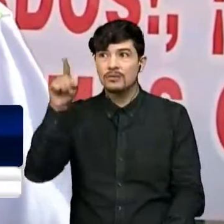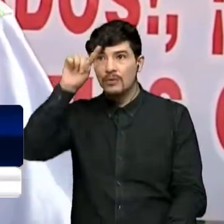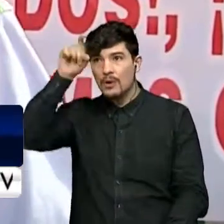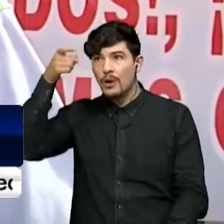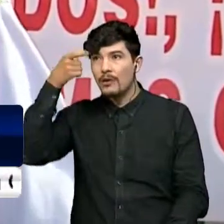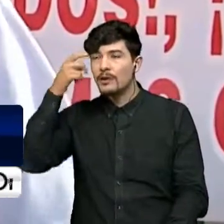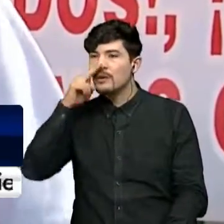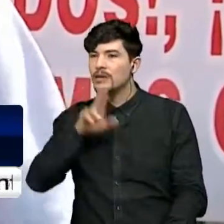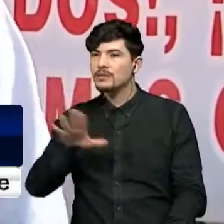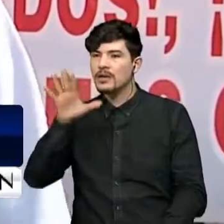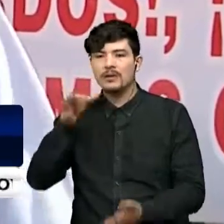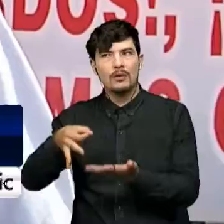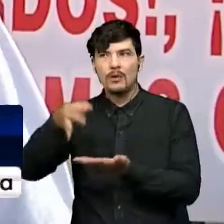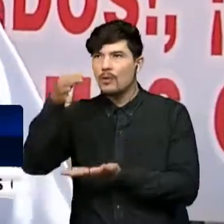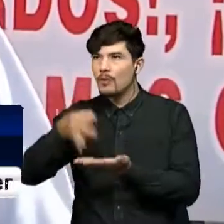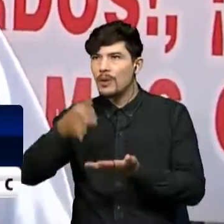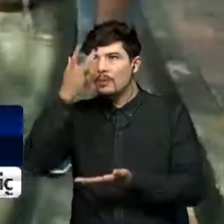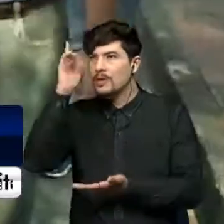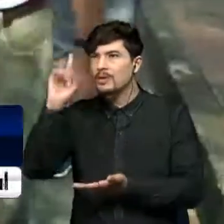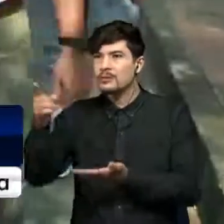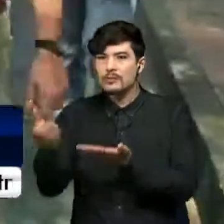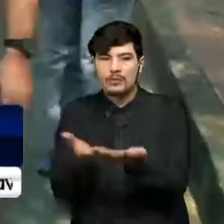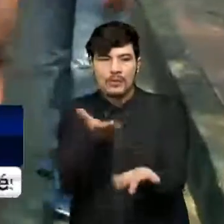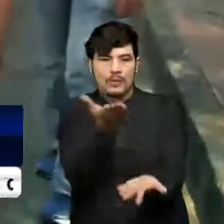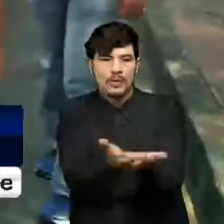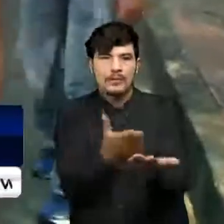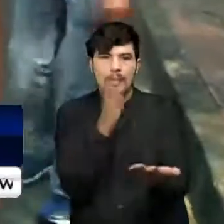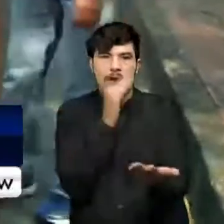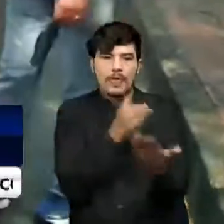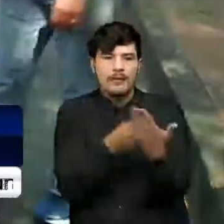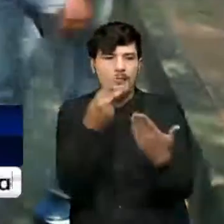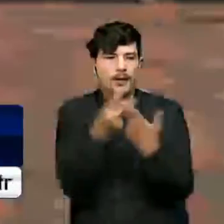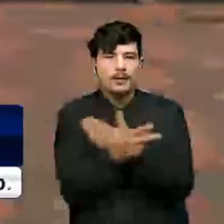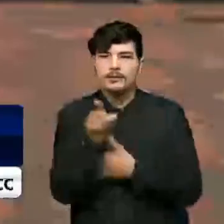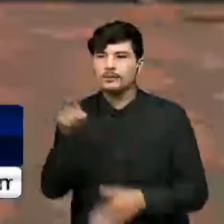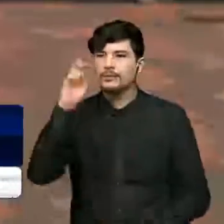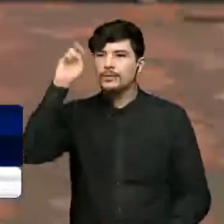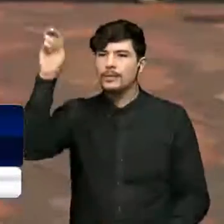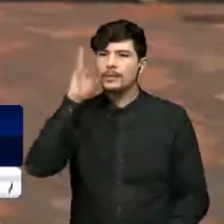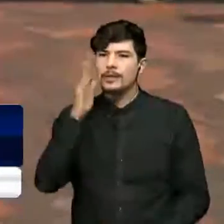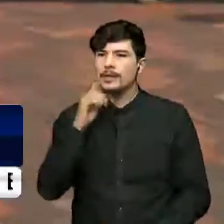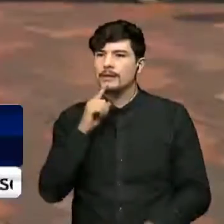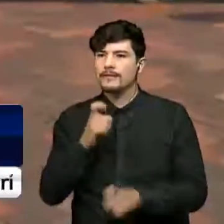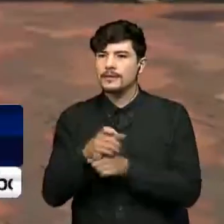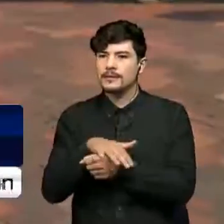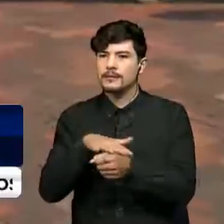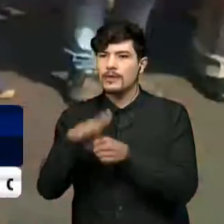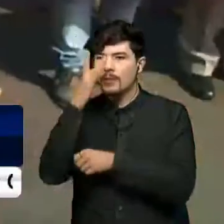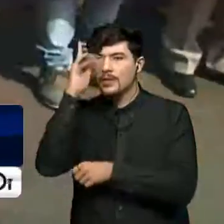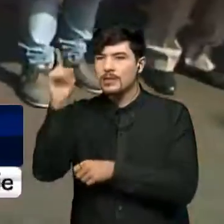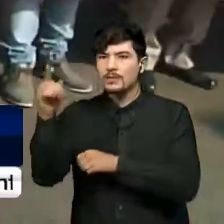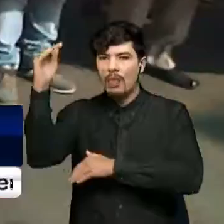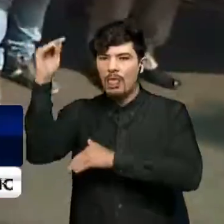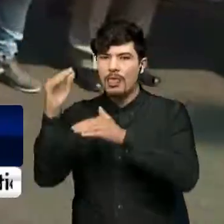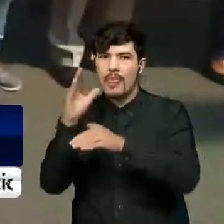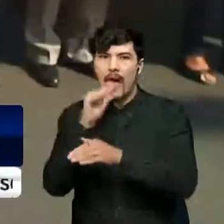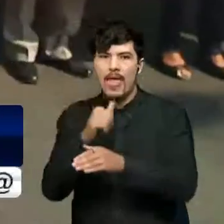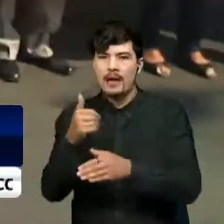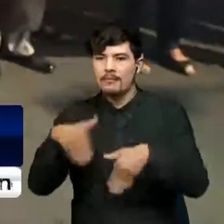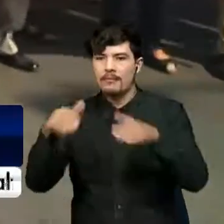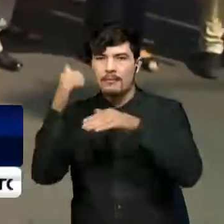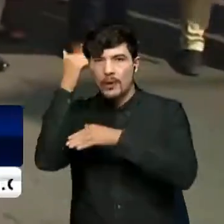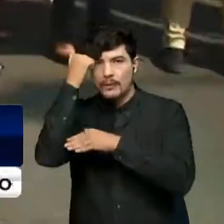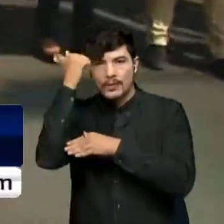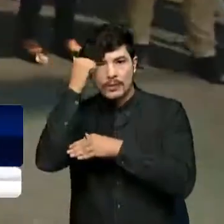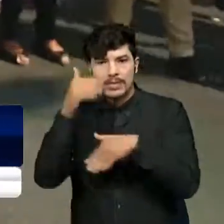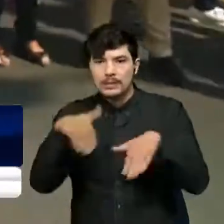está incumpliendo en la medida en que no ha presentado el proyecto. En Norte de Santander la situación es compleja según el magisterio. Existe un déficit en planta docente y